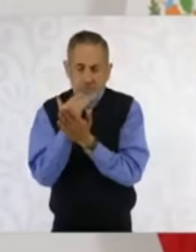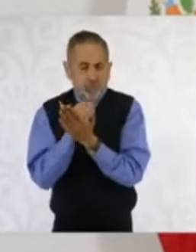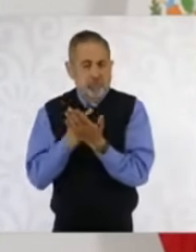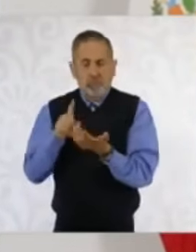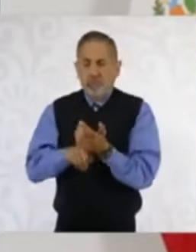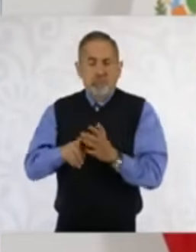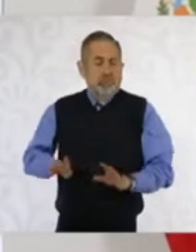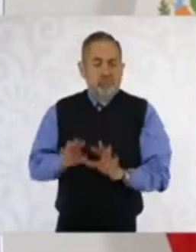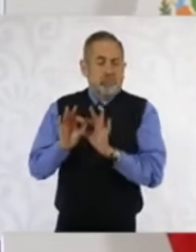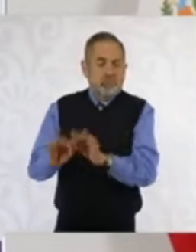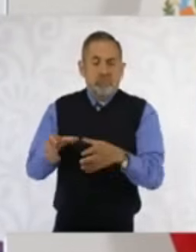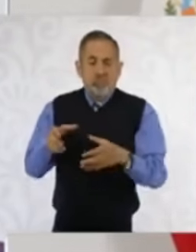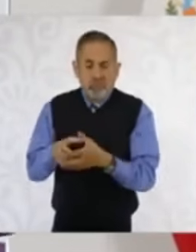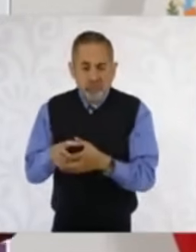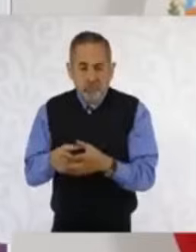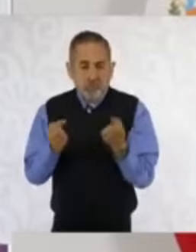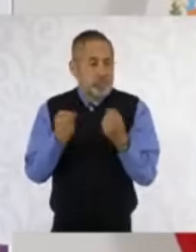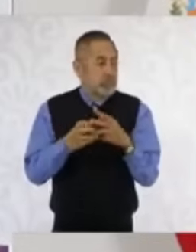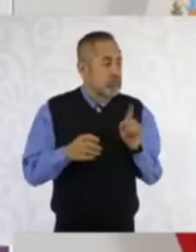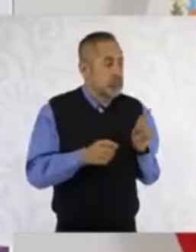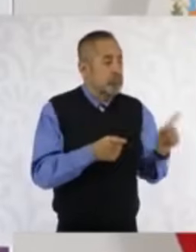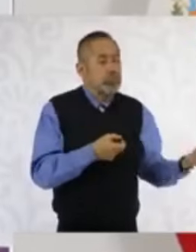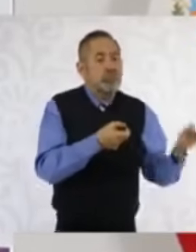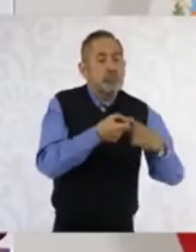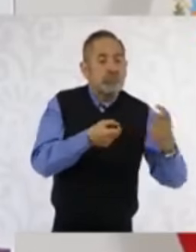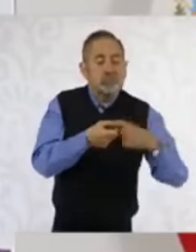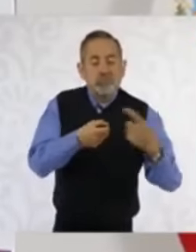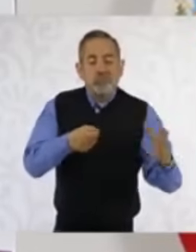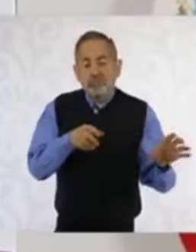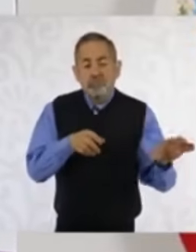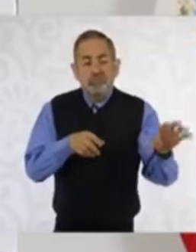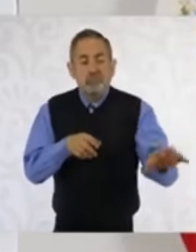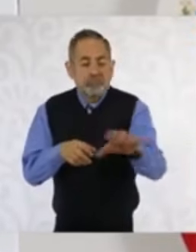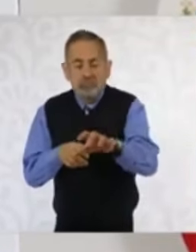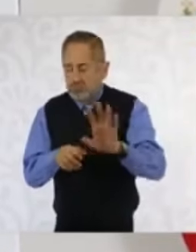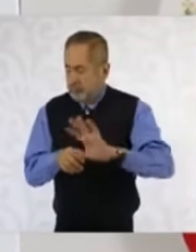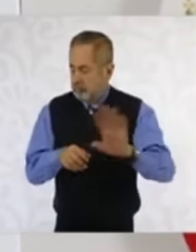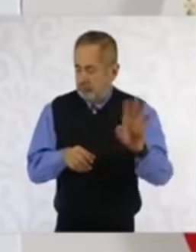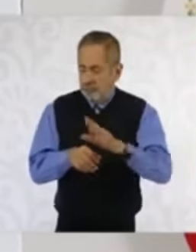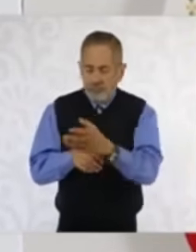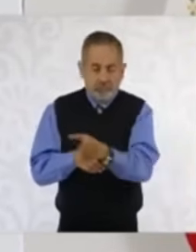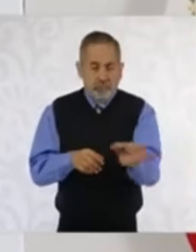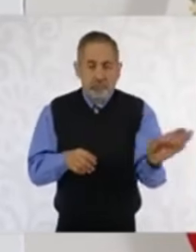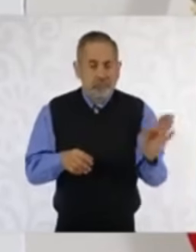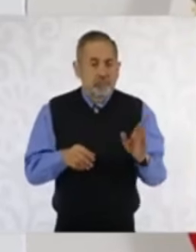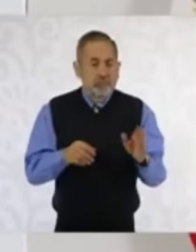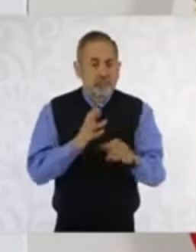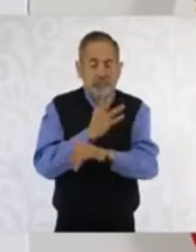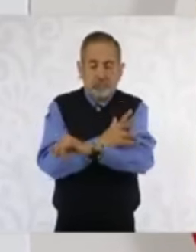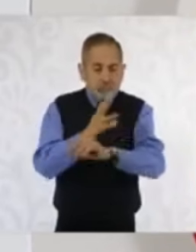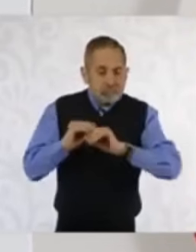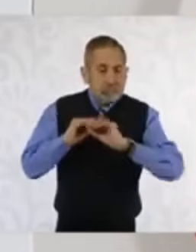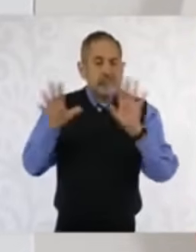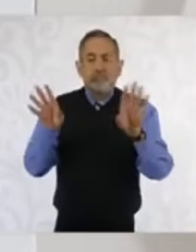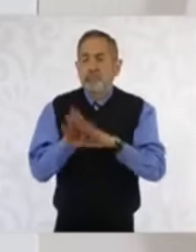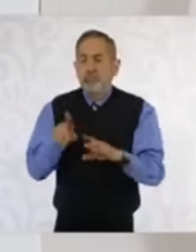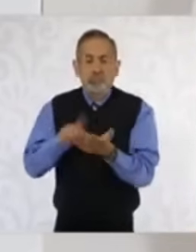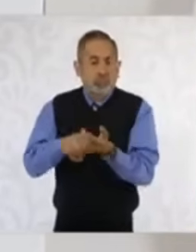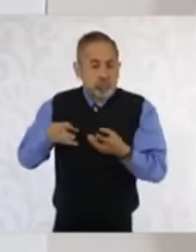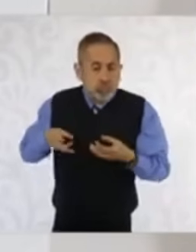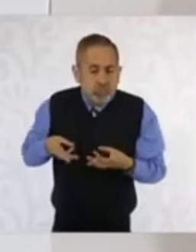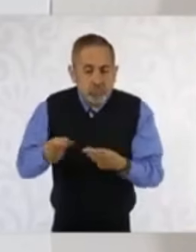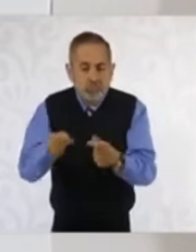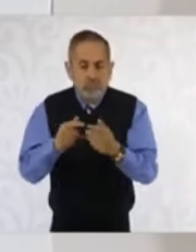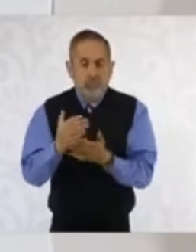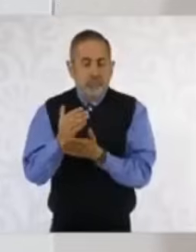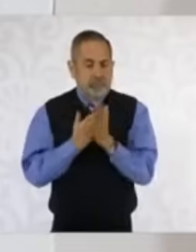la inflación a octubre de 2024 es de 4,76%, es decir, casi un 5%. Este es el